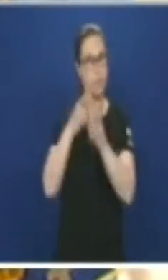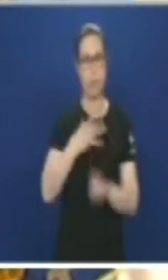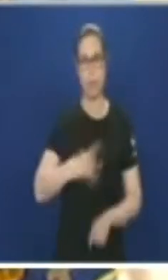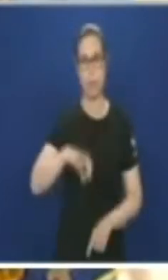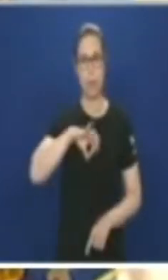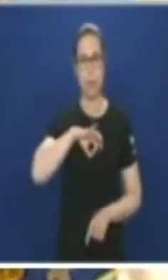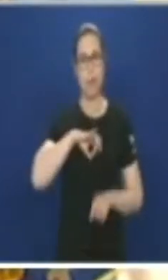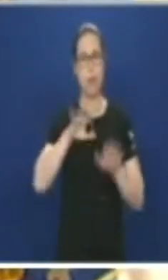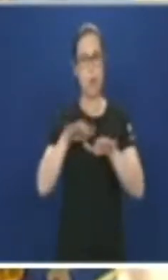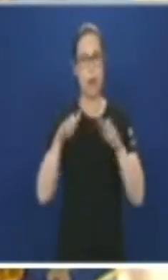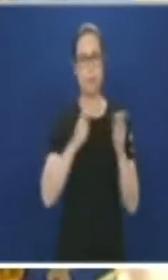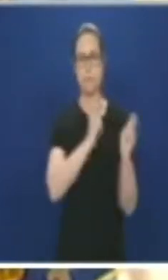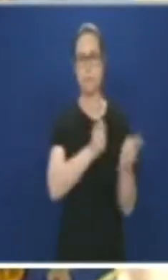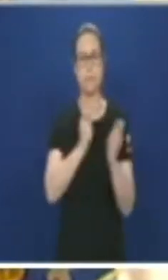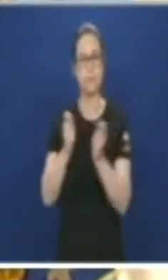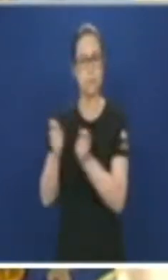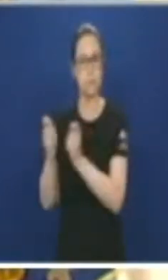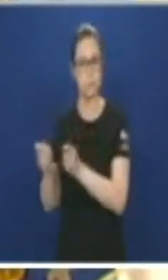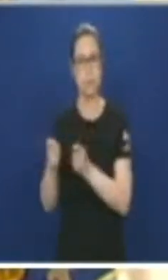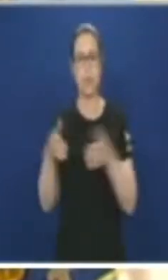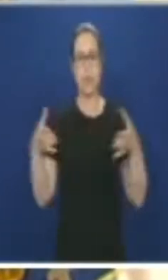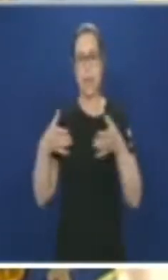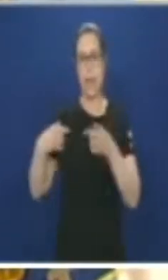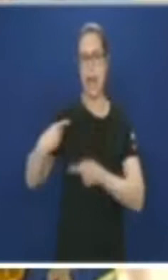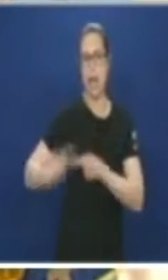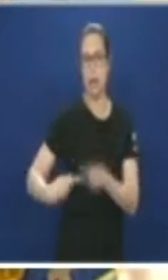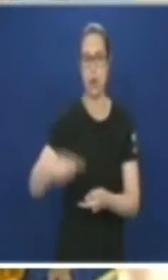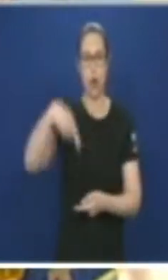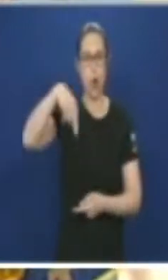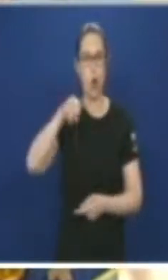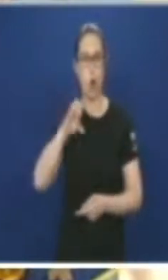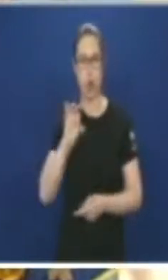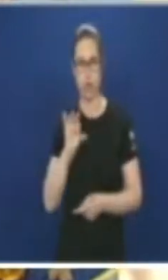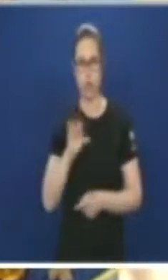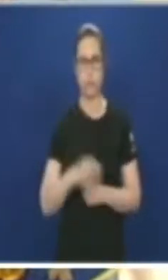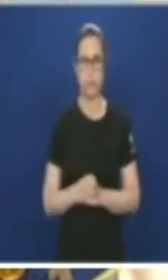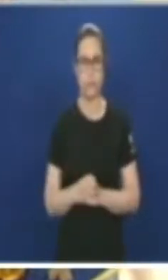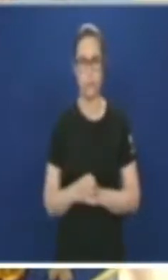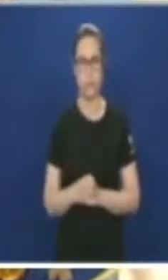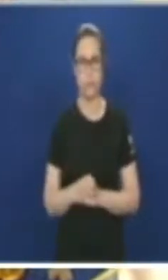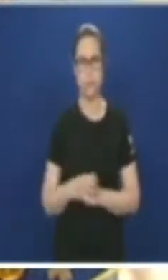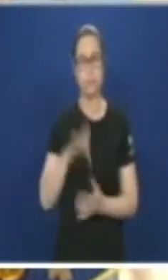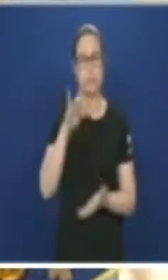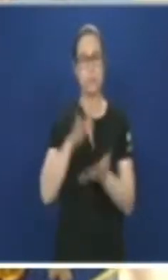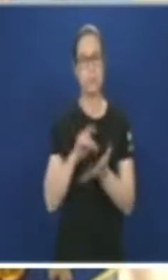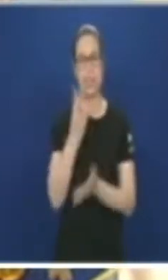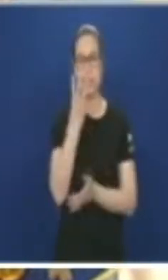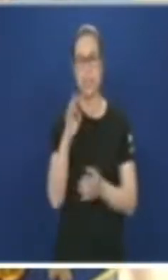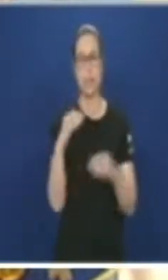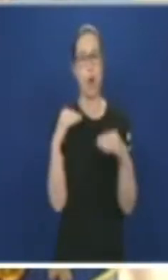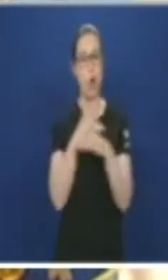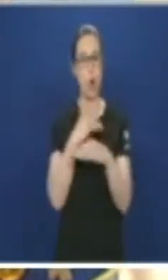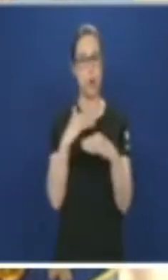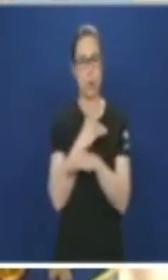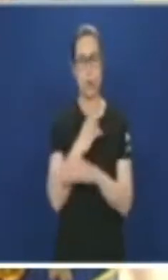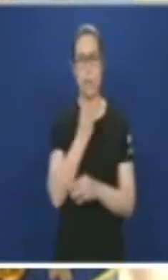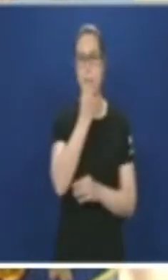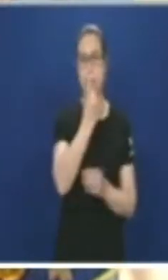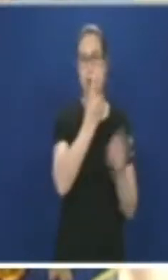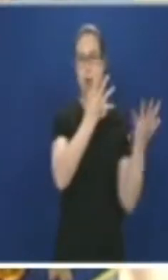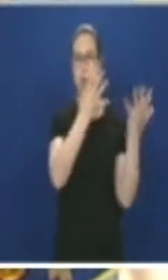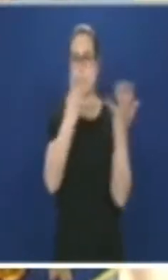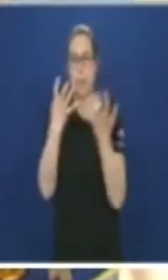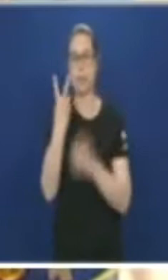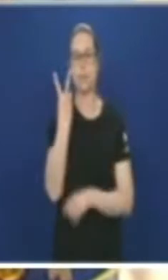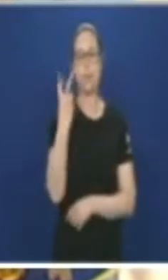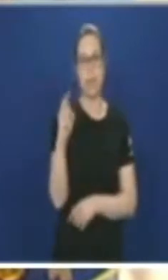do Parlamento de Galicia a Xeración Nós. O 30 de outubro de 1920 ve